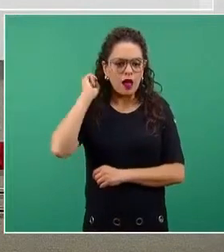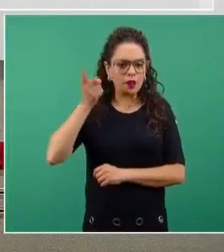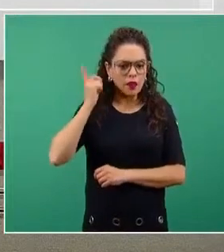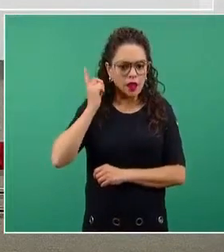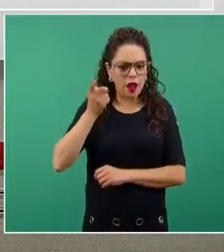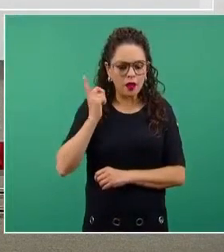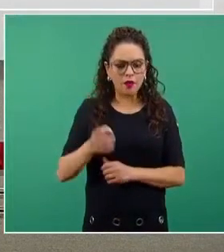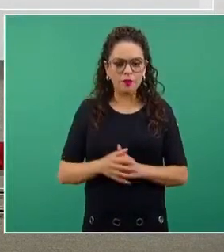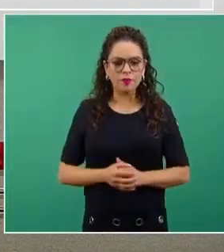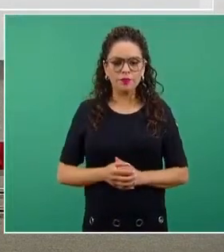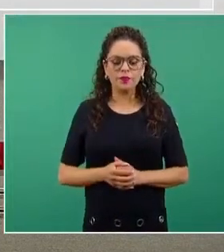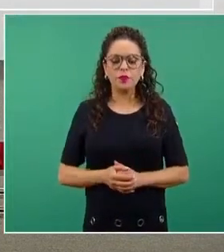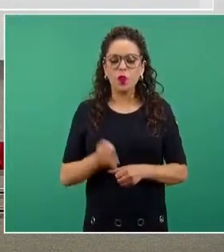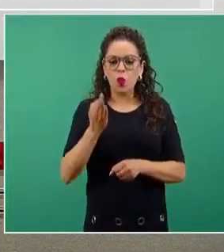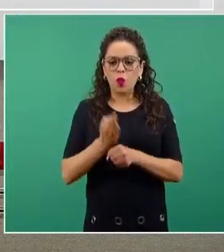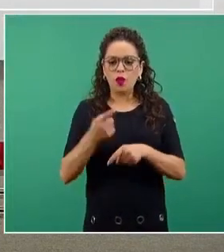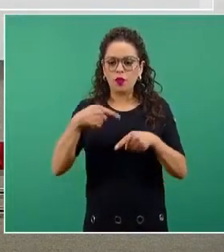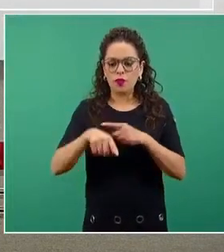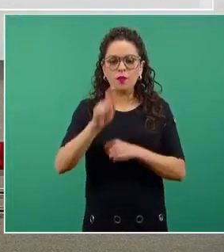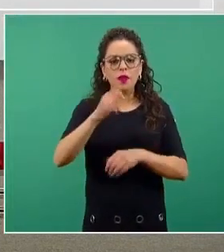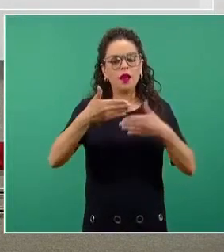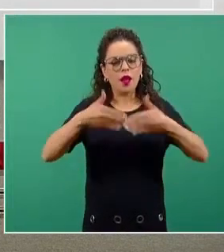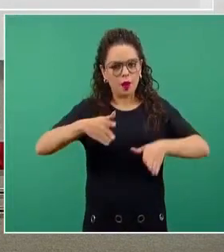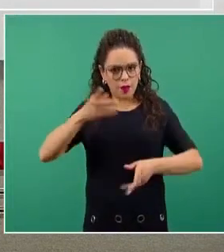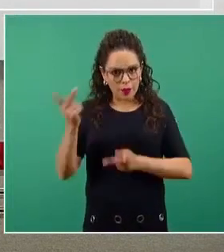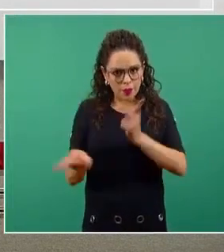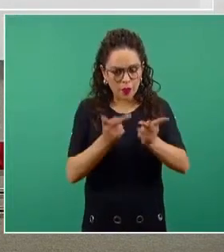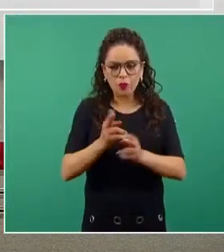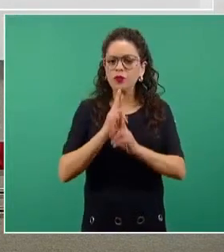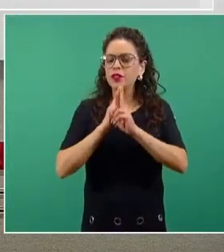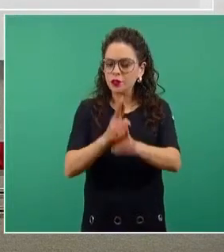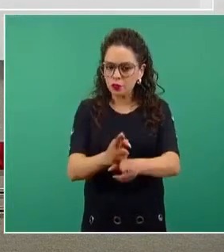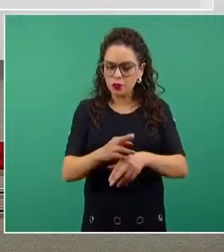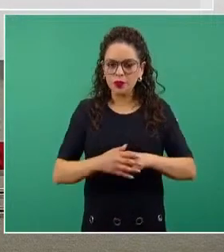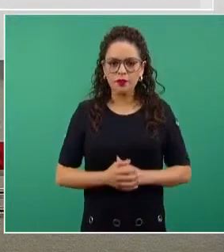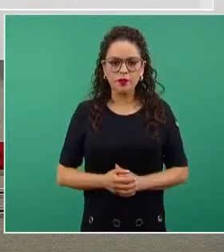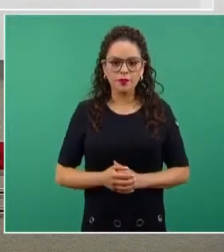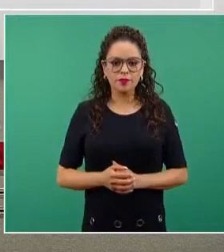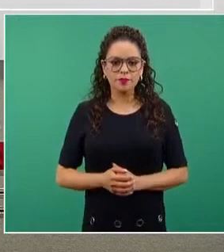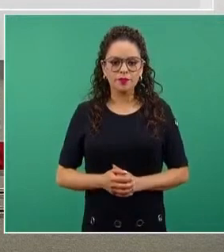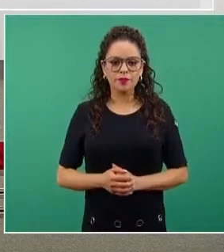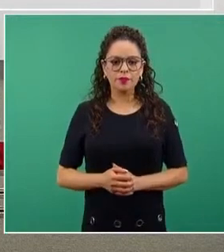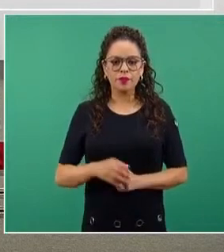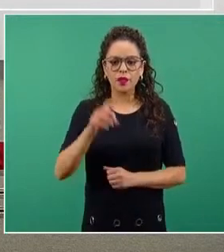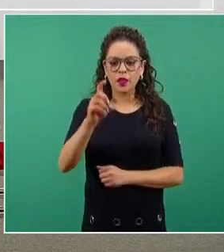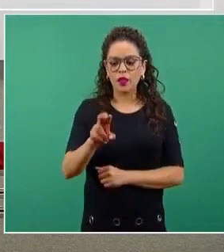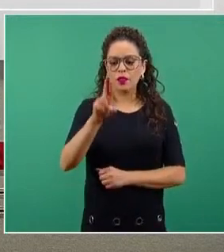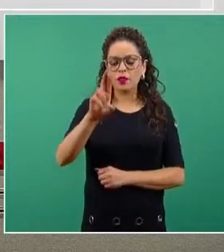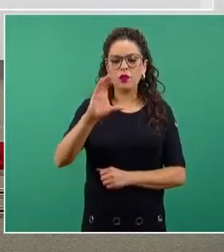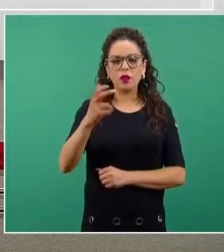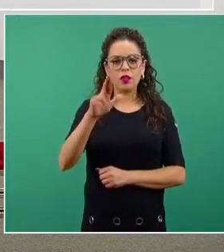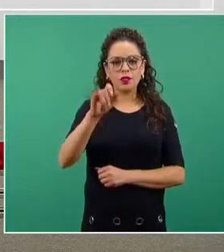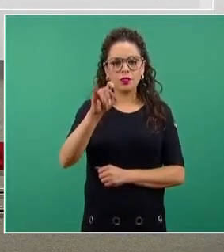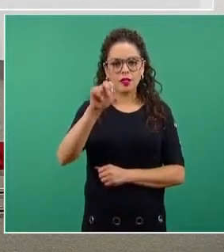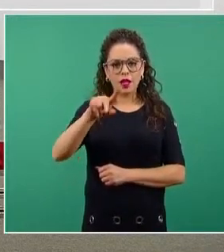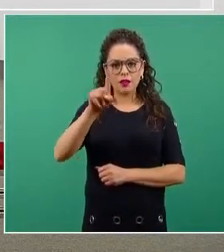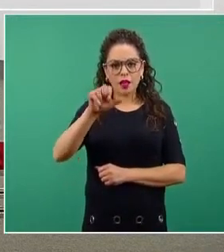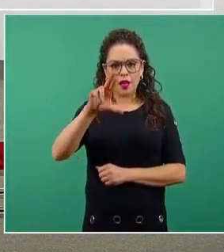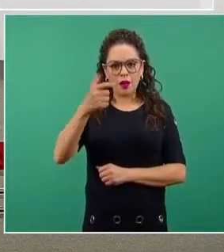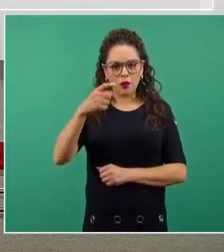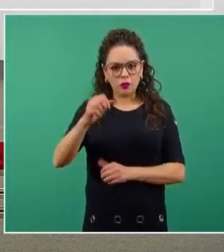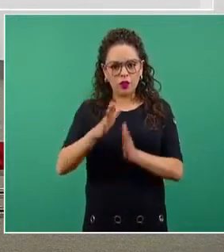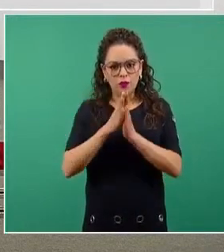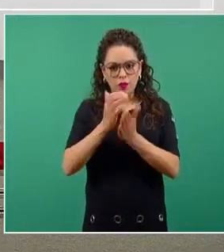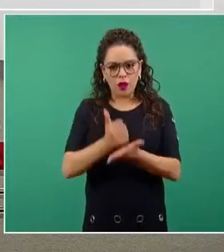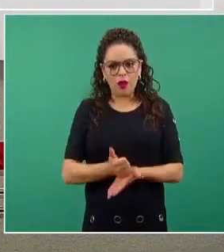el apartado de responder preguntas y respuestas. Le pediría al doctor Cristian Zaragoza que, en función de